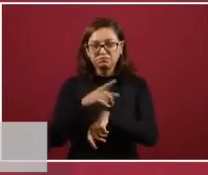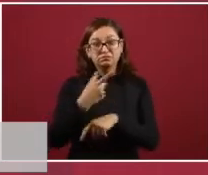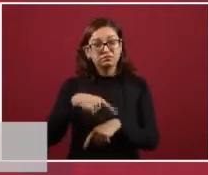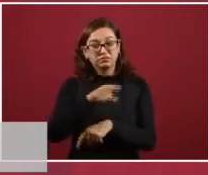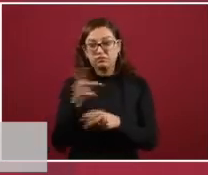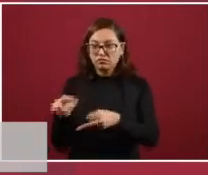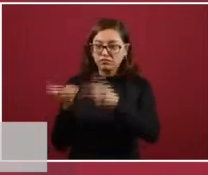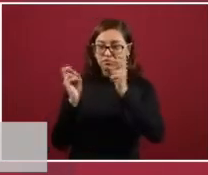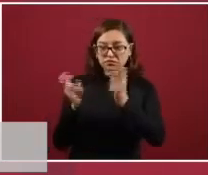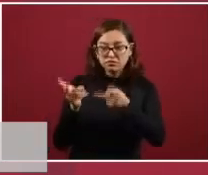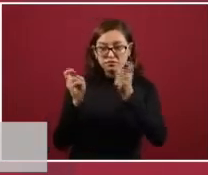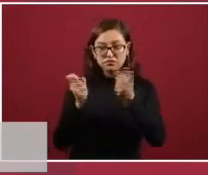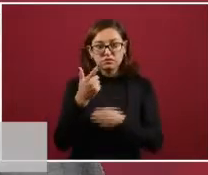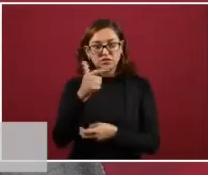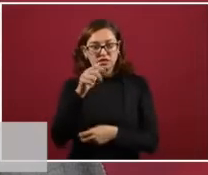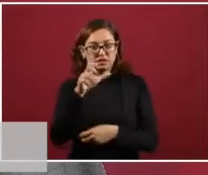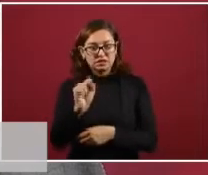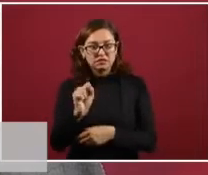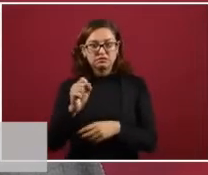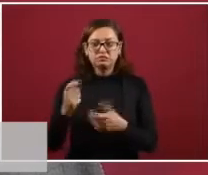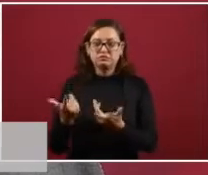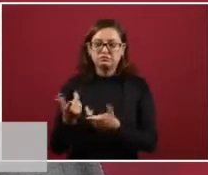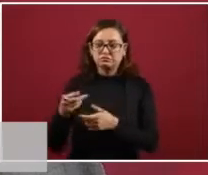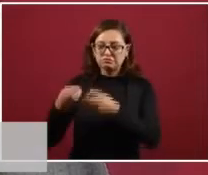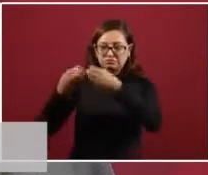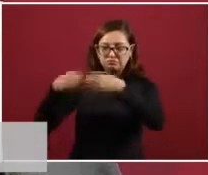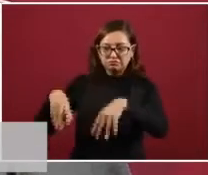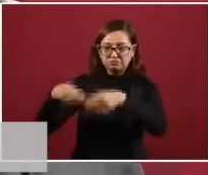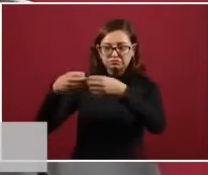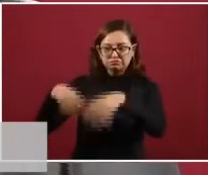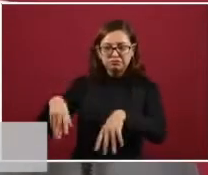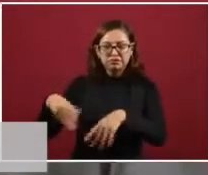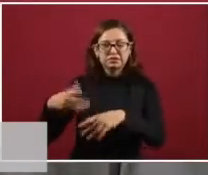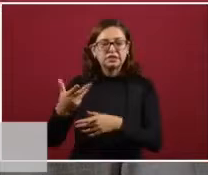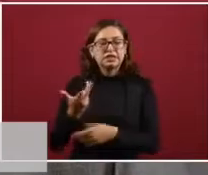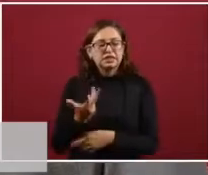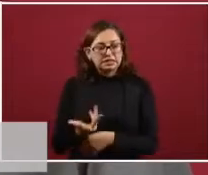estas fugas. Ayer ocurrió esto en el estado de Puebla.